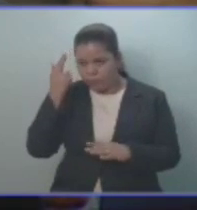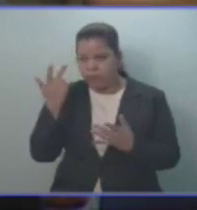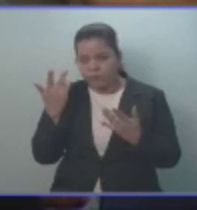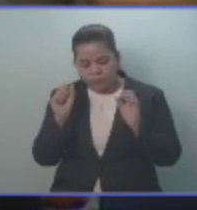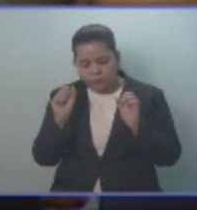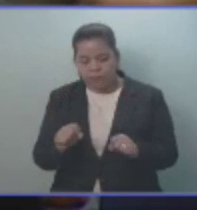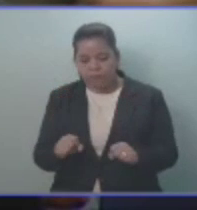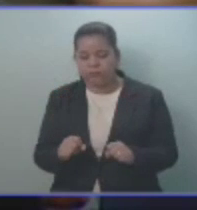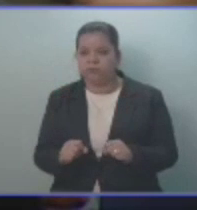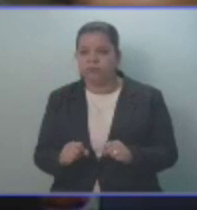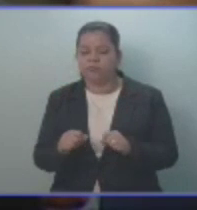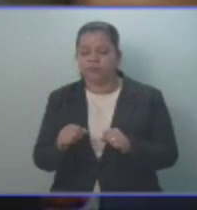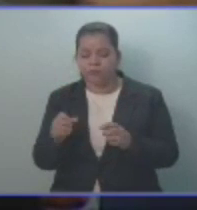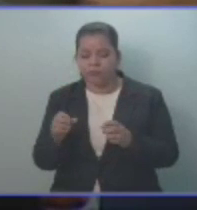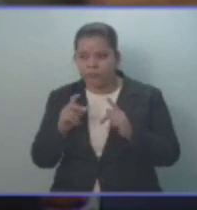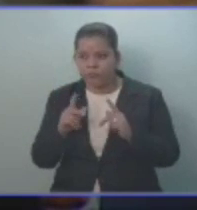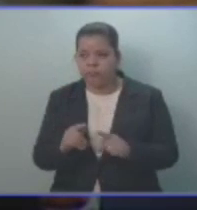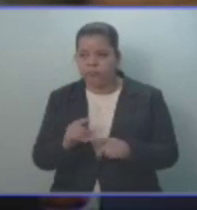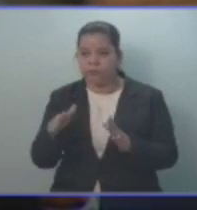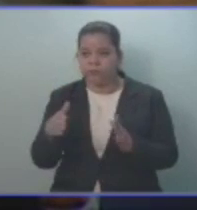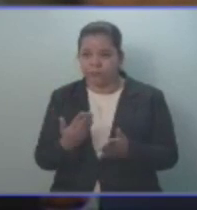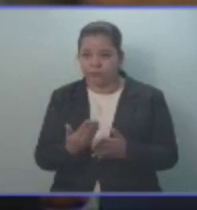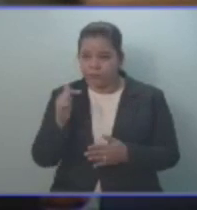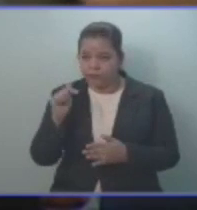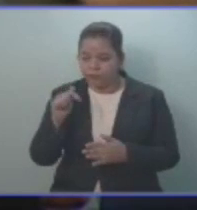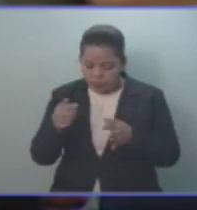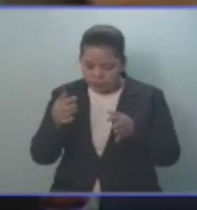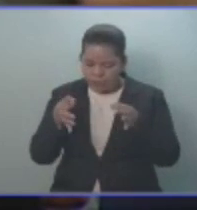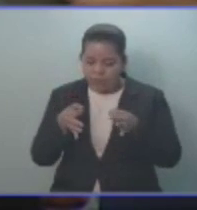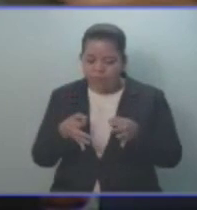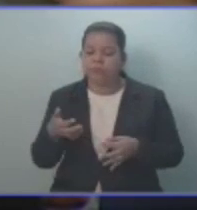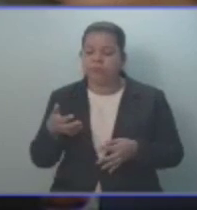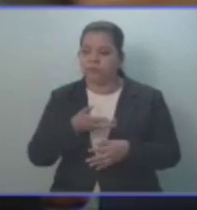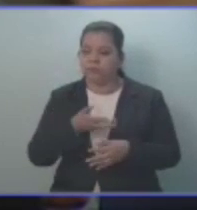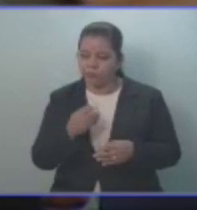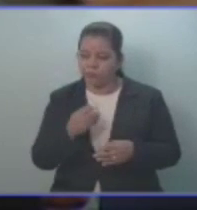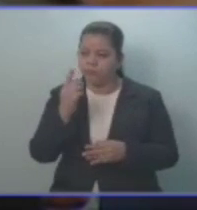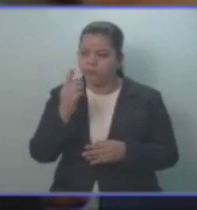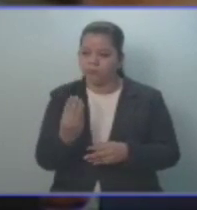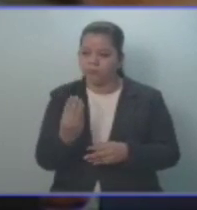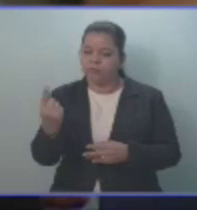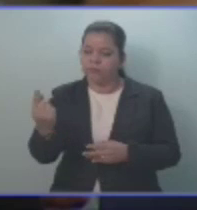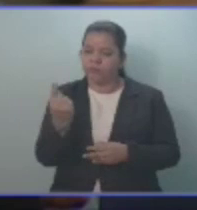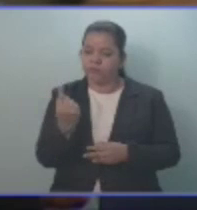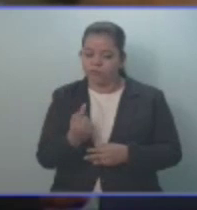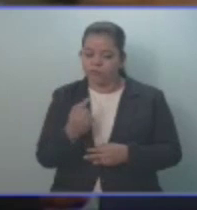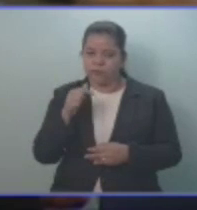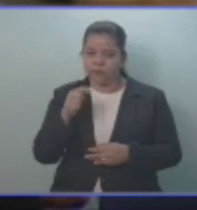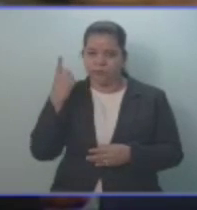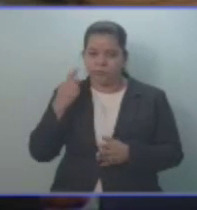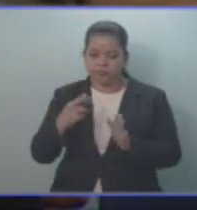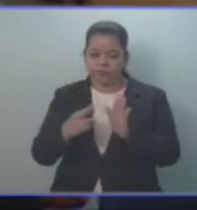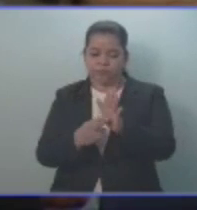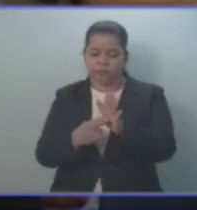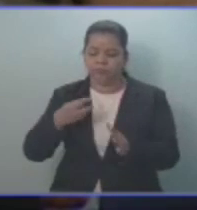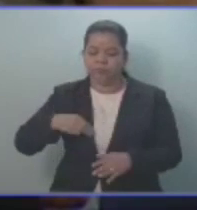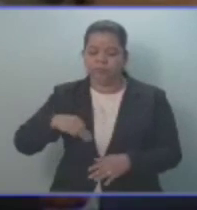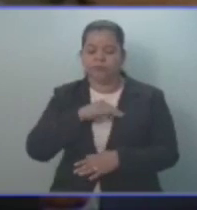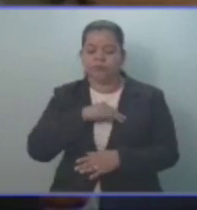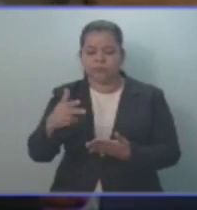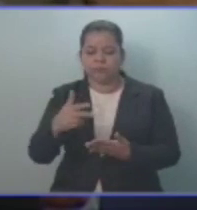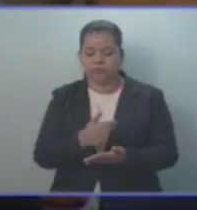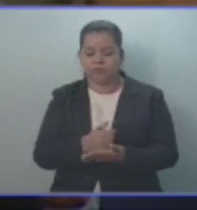que permitieran a este colegiado dictaminar. Se recibió en sesión de trabajo de este día el Ministerio de Hacienda y